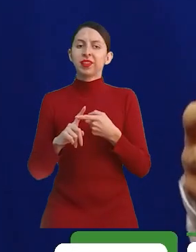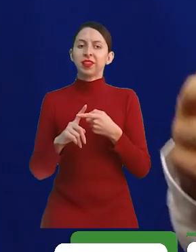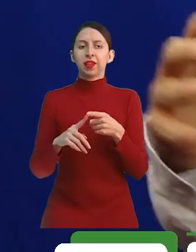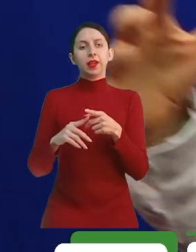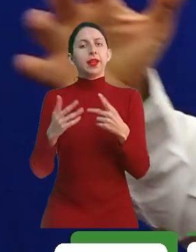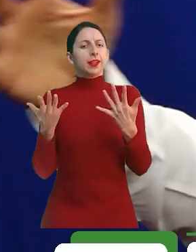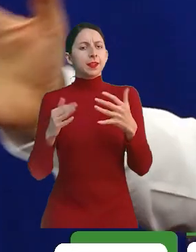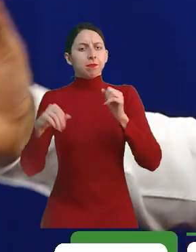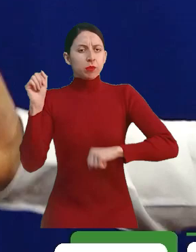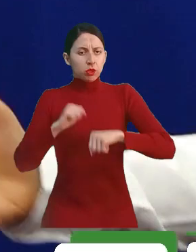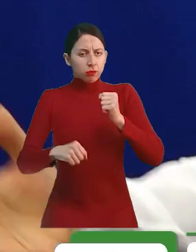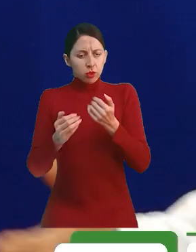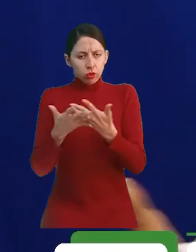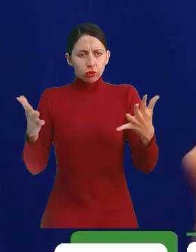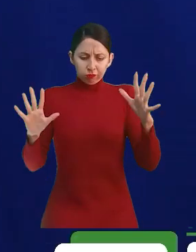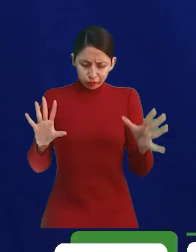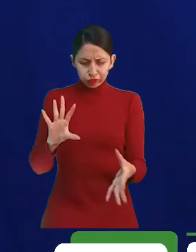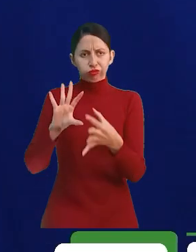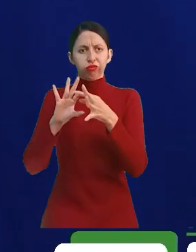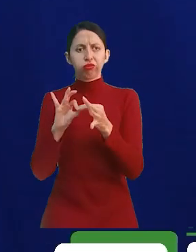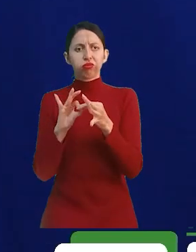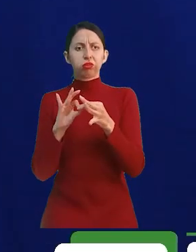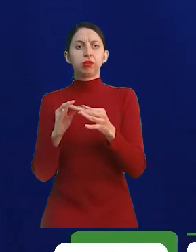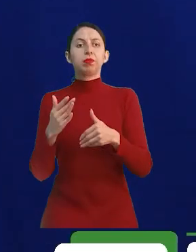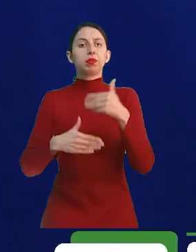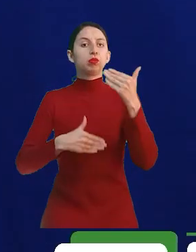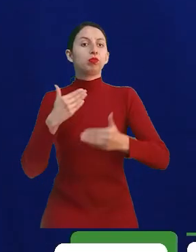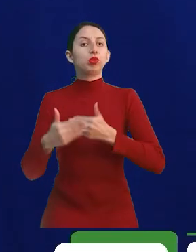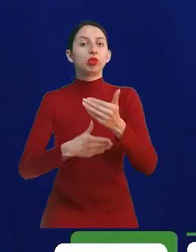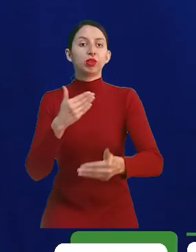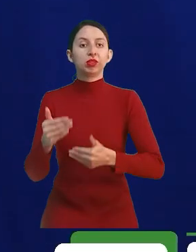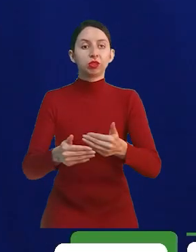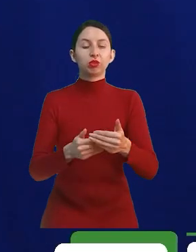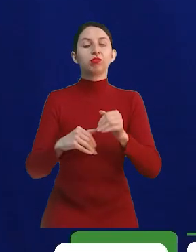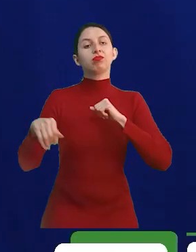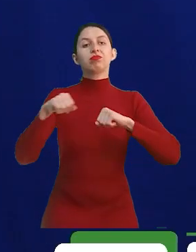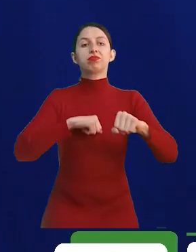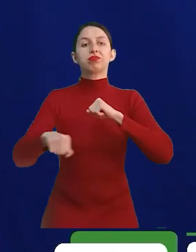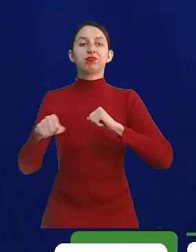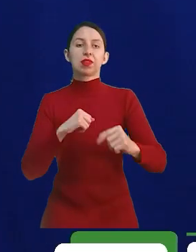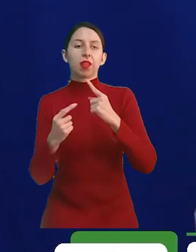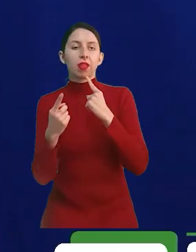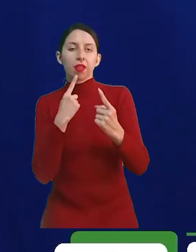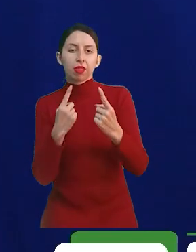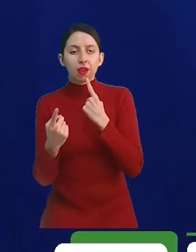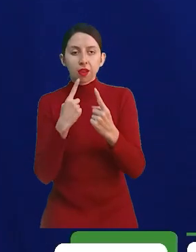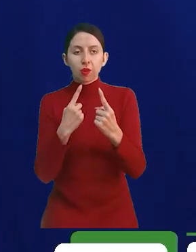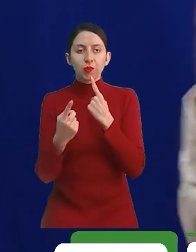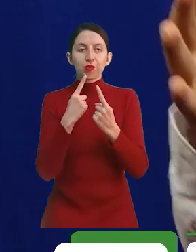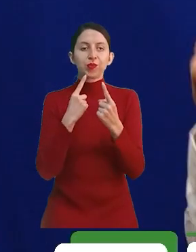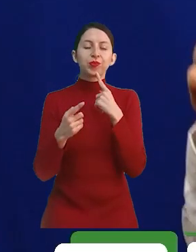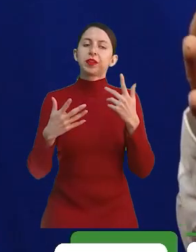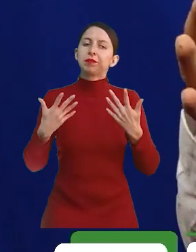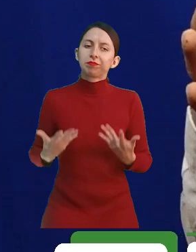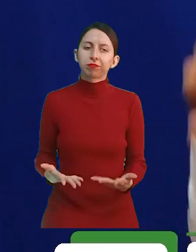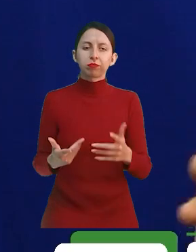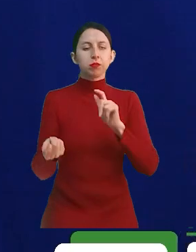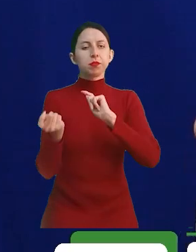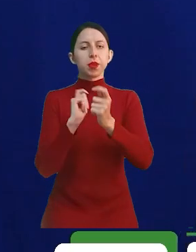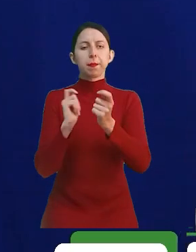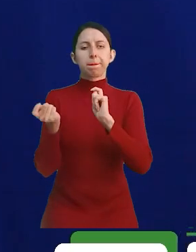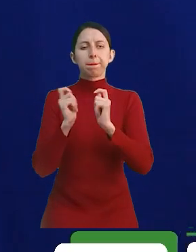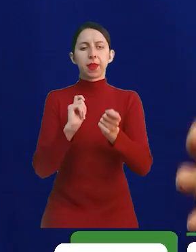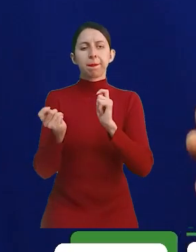general que permite que se incorporen elementos y será una estructura dinámica dialéctica que permite estar